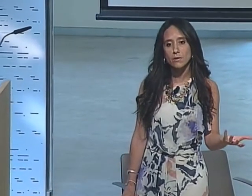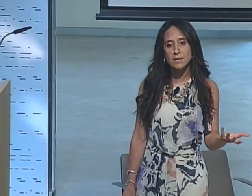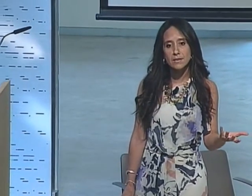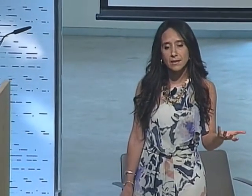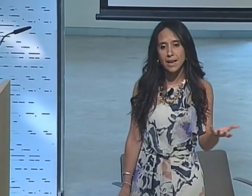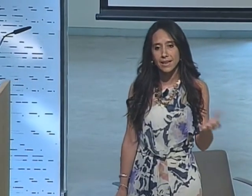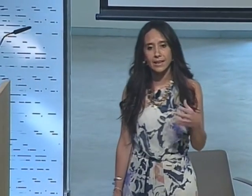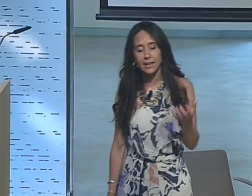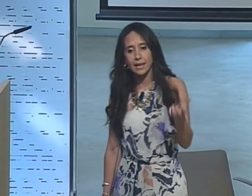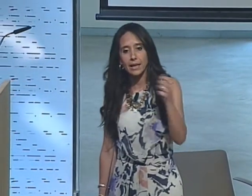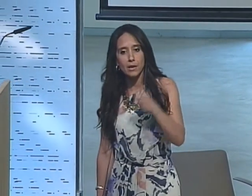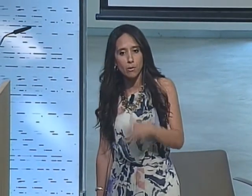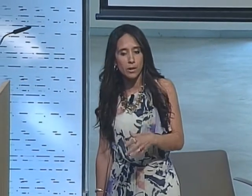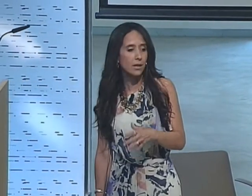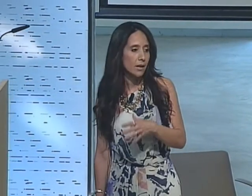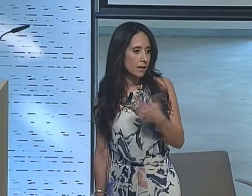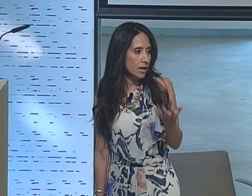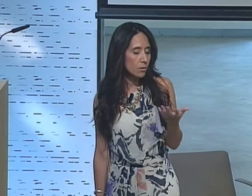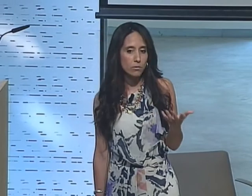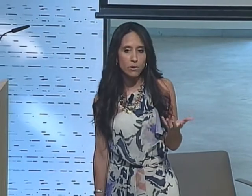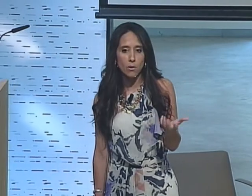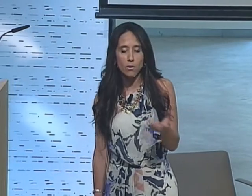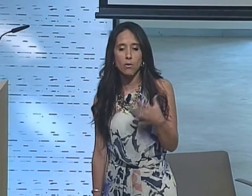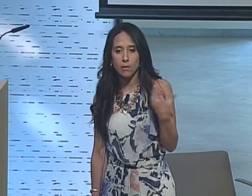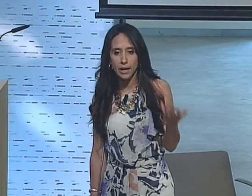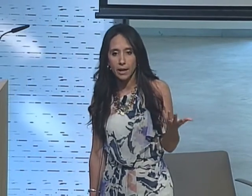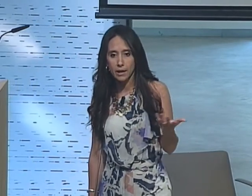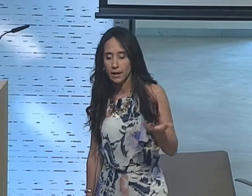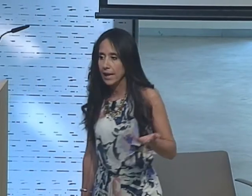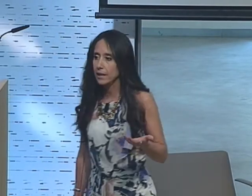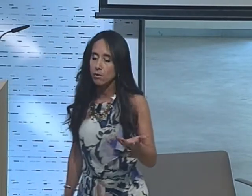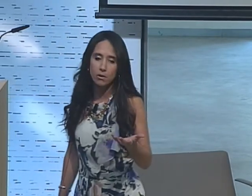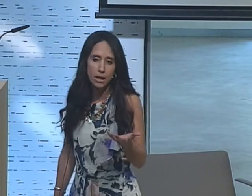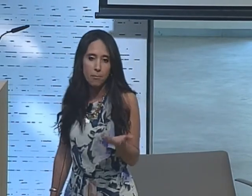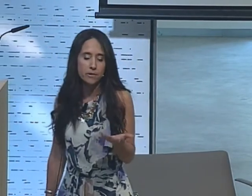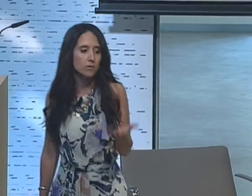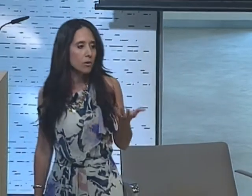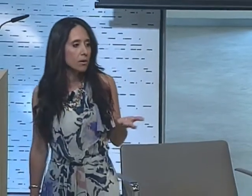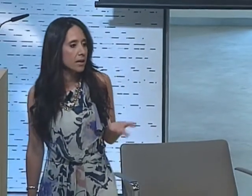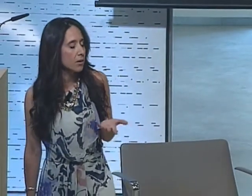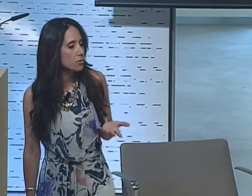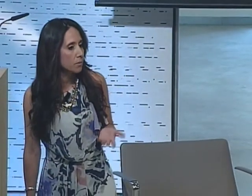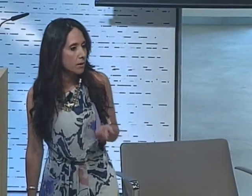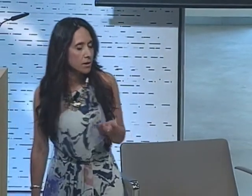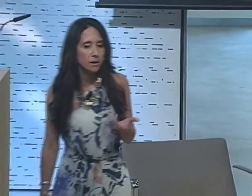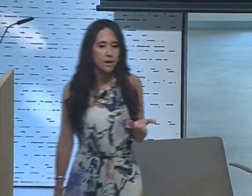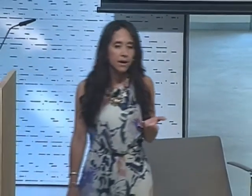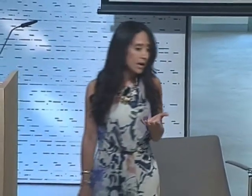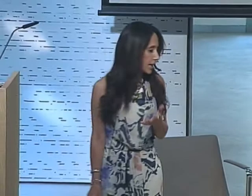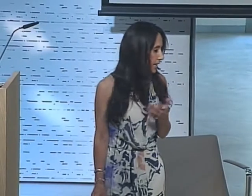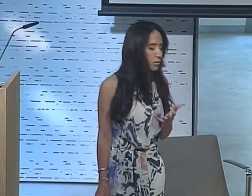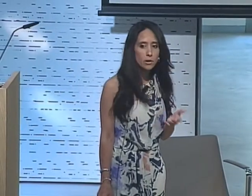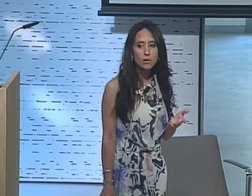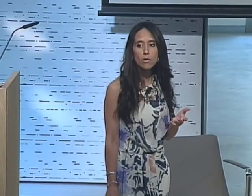los niños necesitan incluir dentro de su entorno la tecnología, pues es con lo que están acostumbrados a